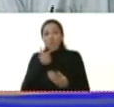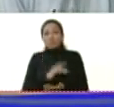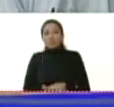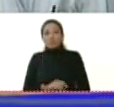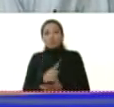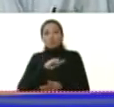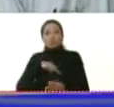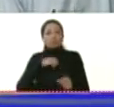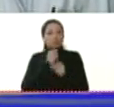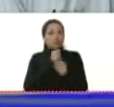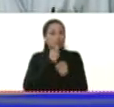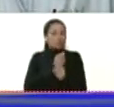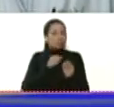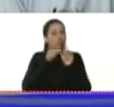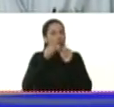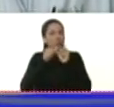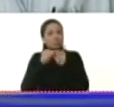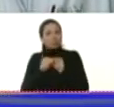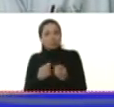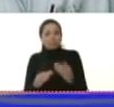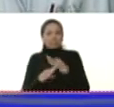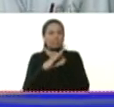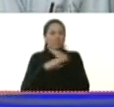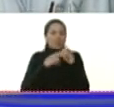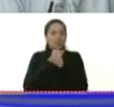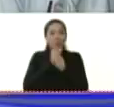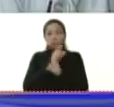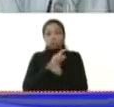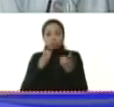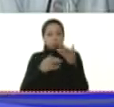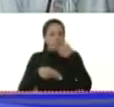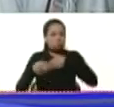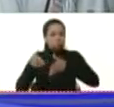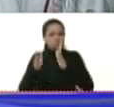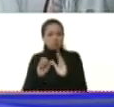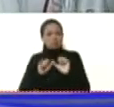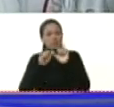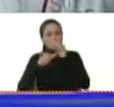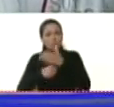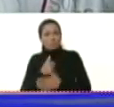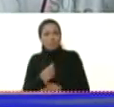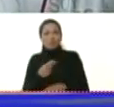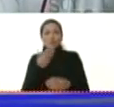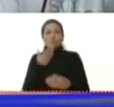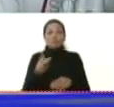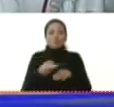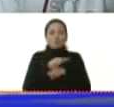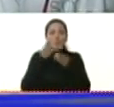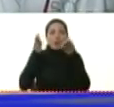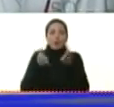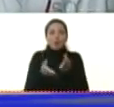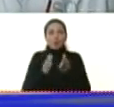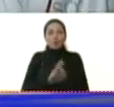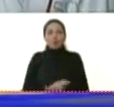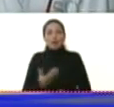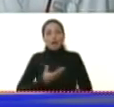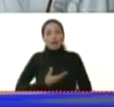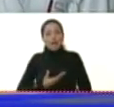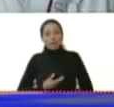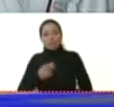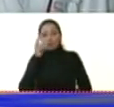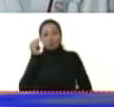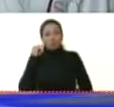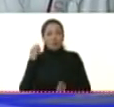paramos de trabajar, no paramos de construir. Entonces yo le pido a los gobernadores, gobernadoras, alcaldes,